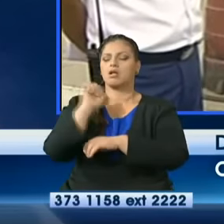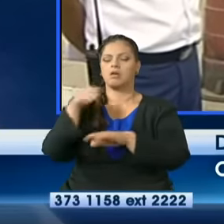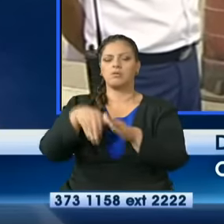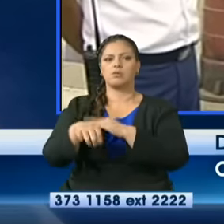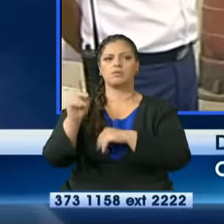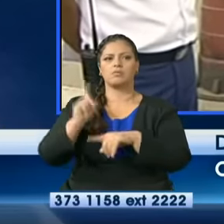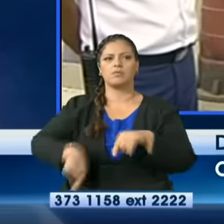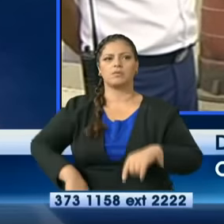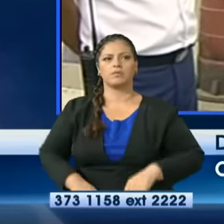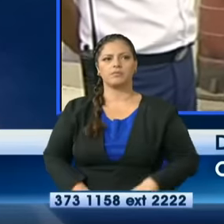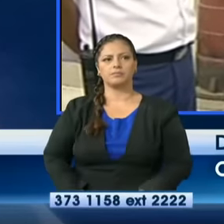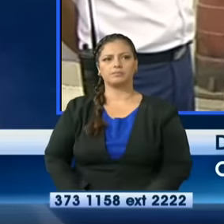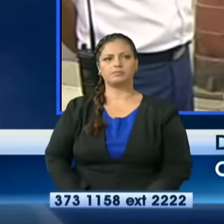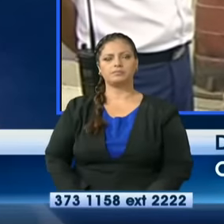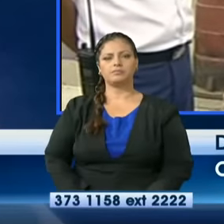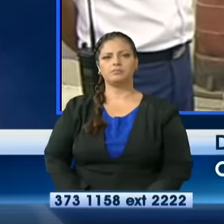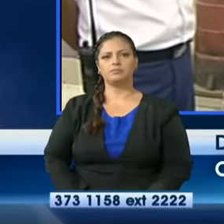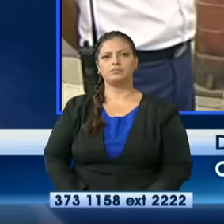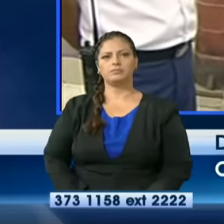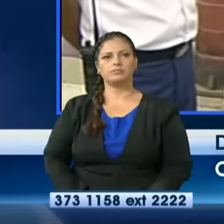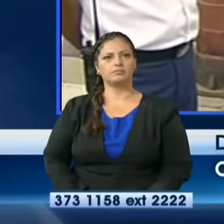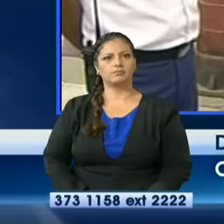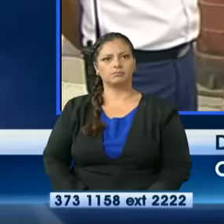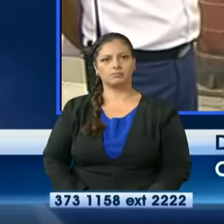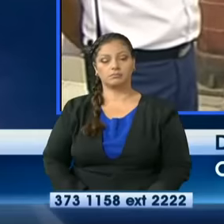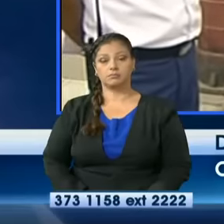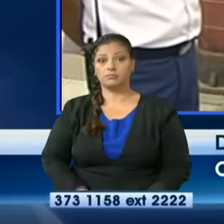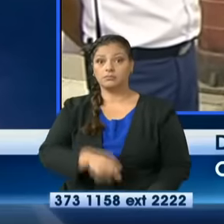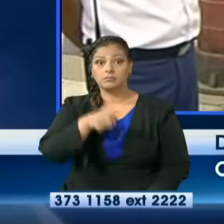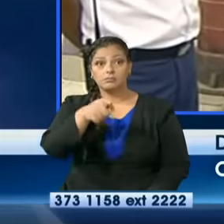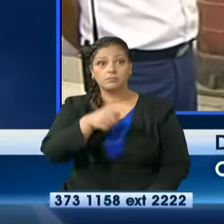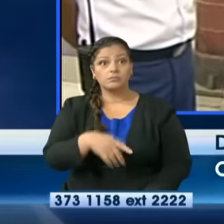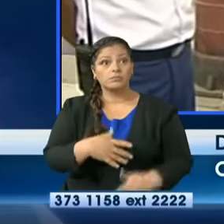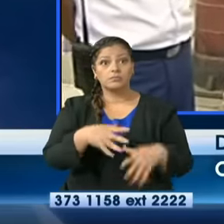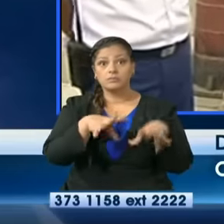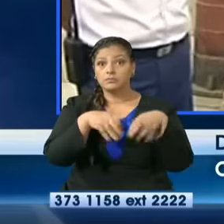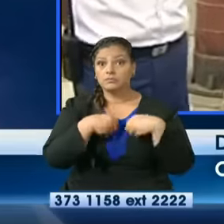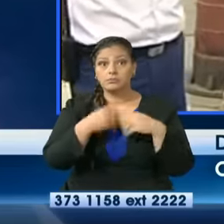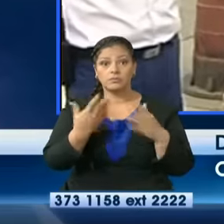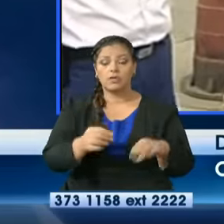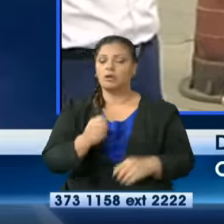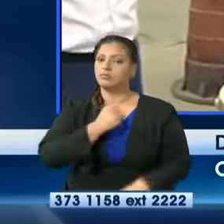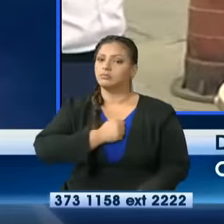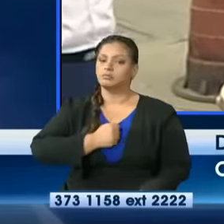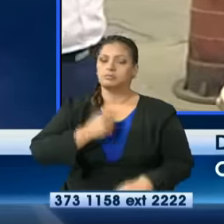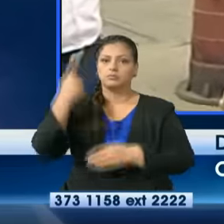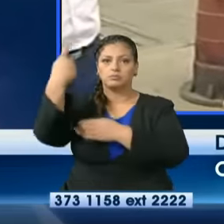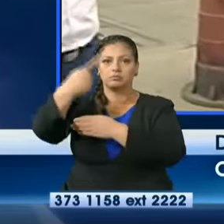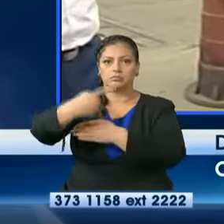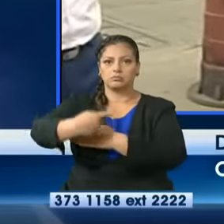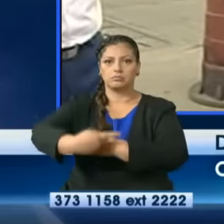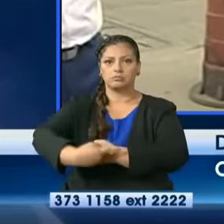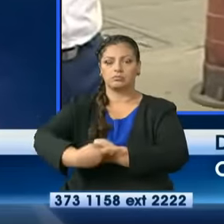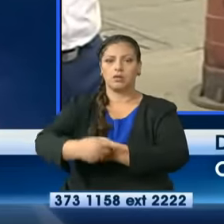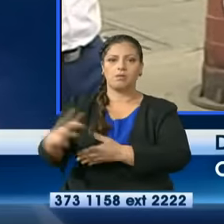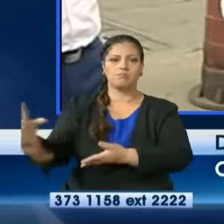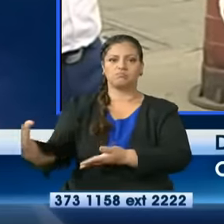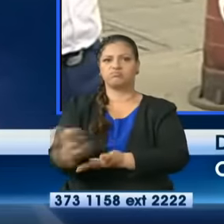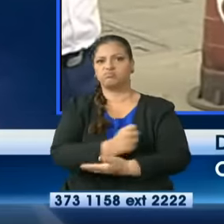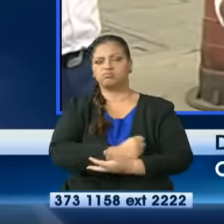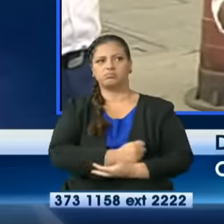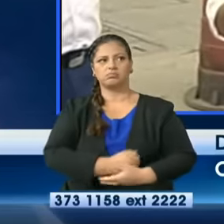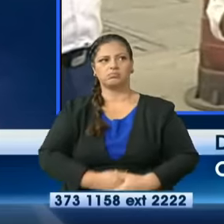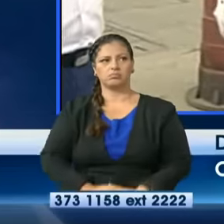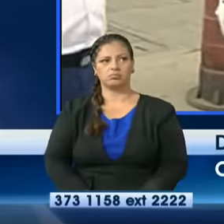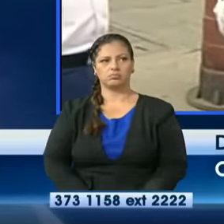del retiro de la garita. En caso contrario, Obras Públicas lo procederá. Bueno, Luxola, perfecto. Acaba de pasar algo también, Hugo.